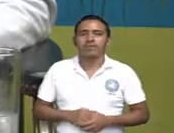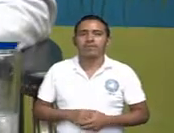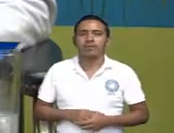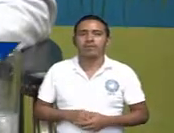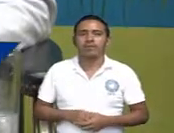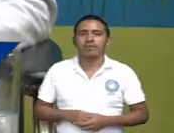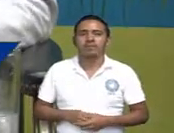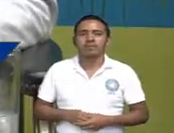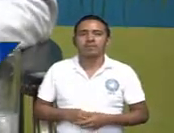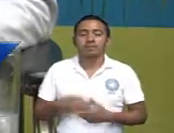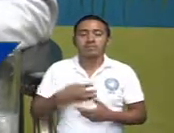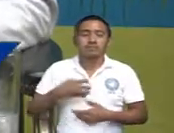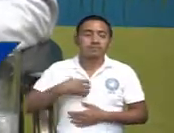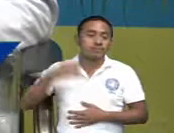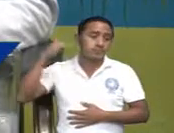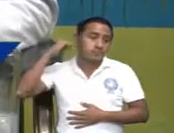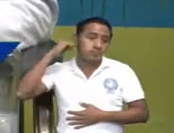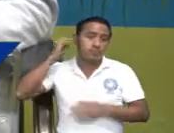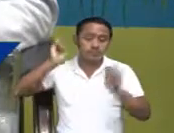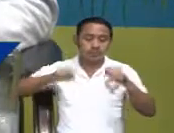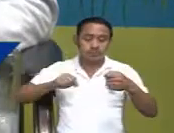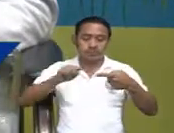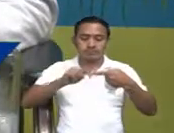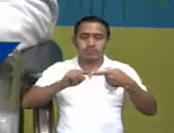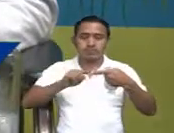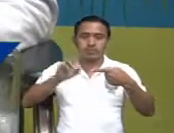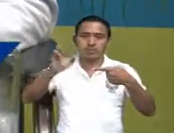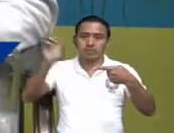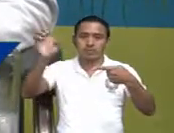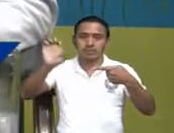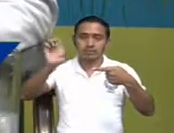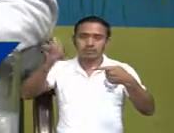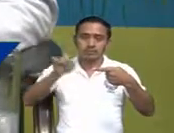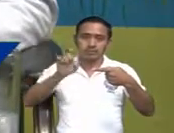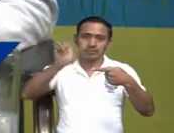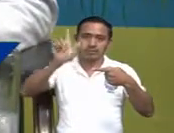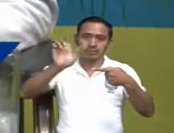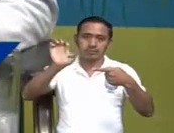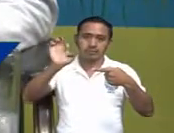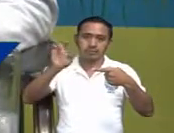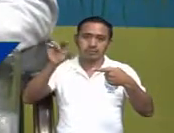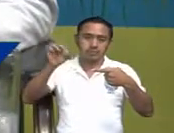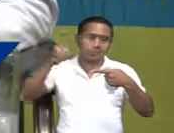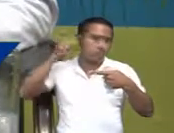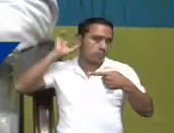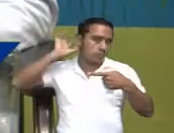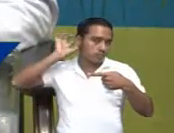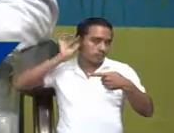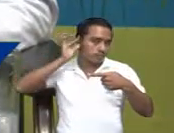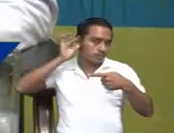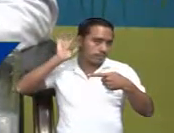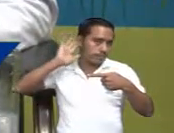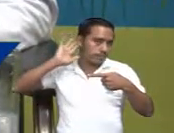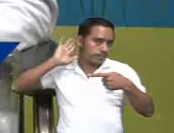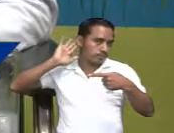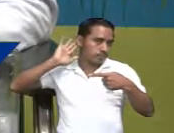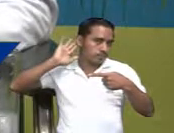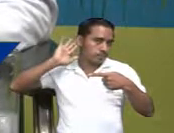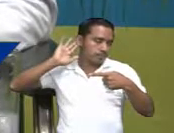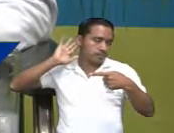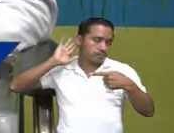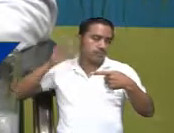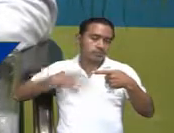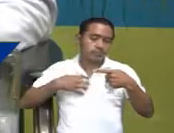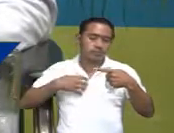el oído se puede dividir oído externo que comprende en la oreja o el pabellón auricular verdad su